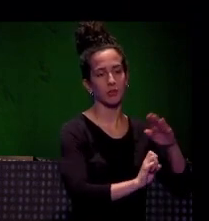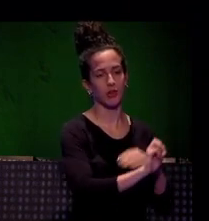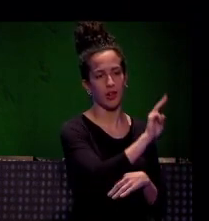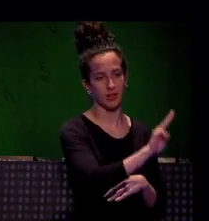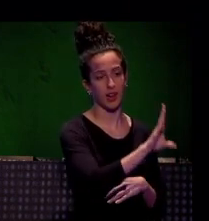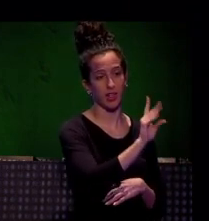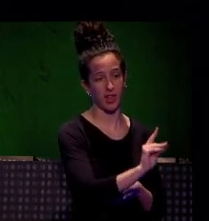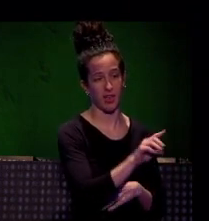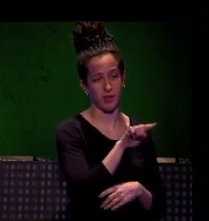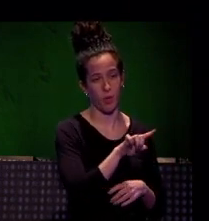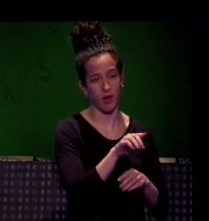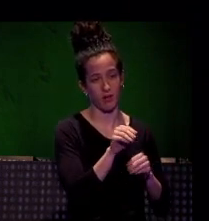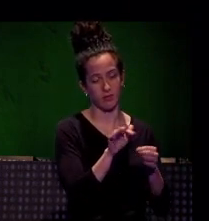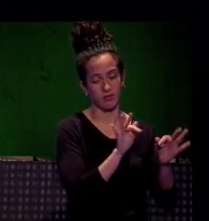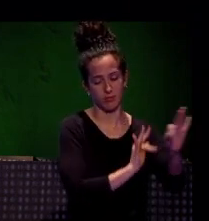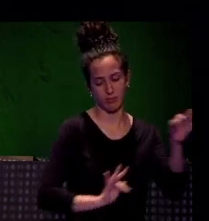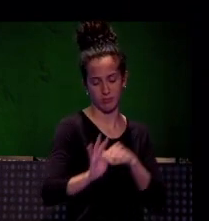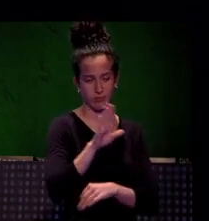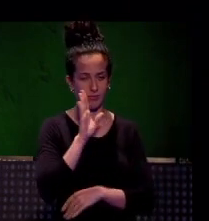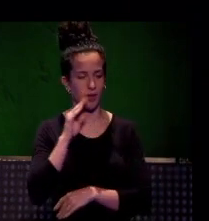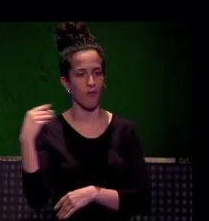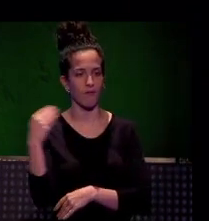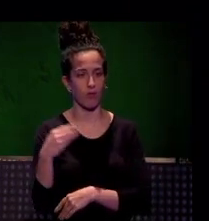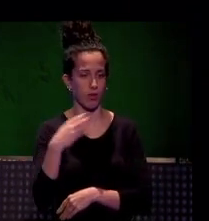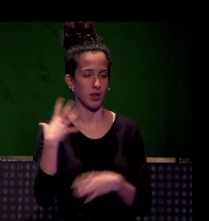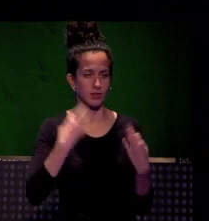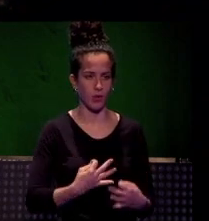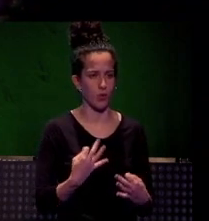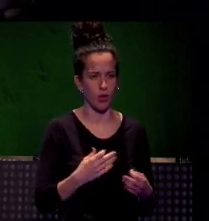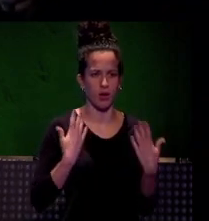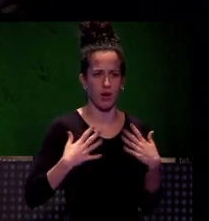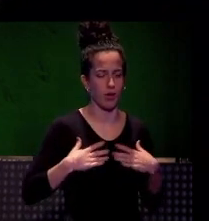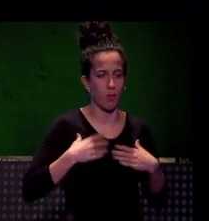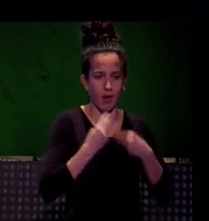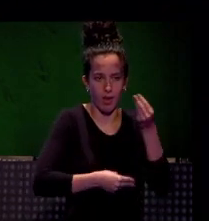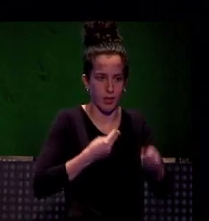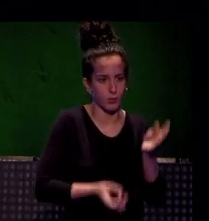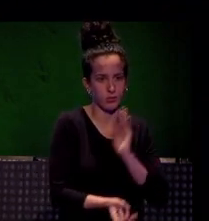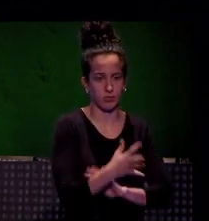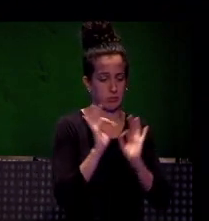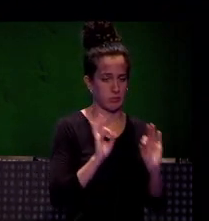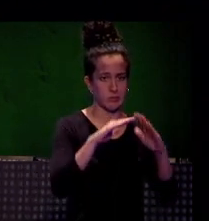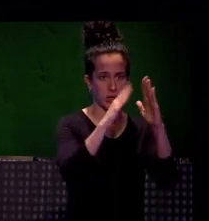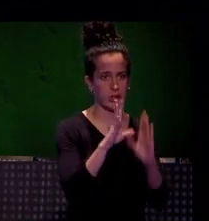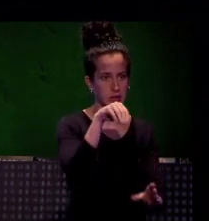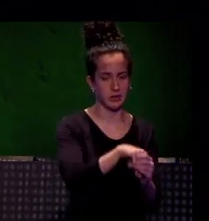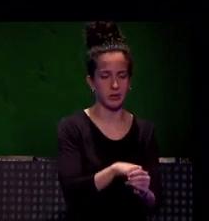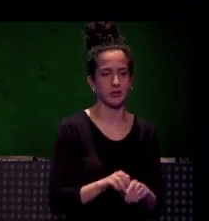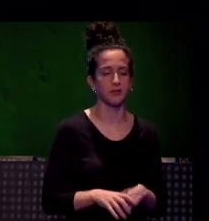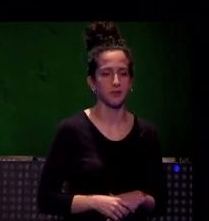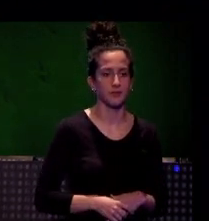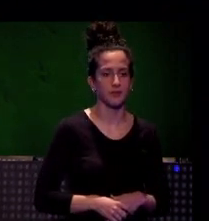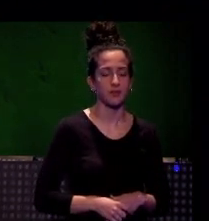fabricar nos mucha de la ropa nos la podremos fabricar en casa bueno en el samsung ego hemos